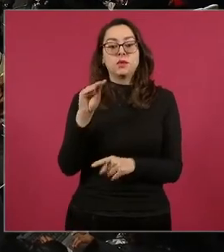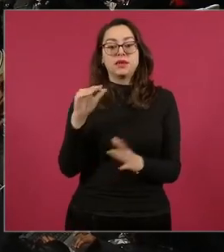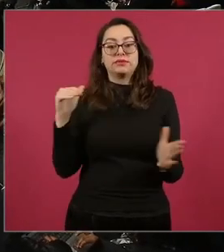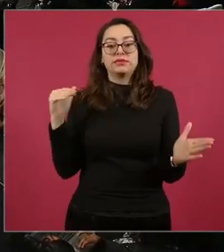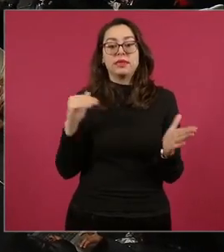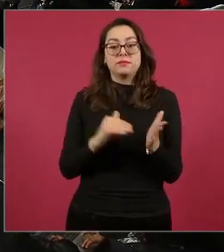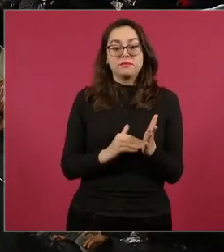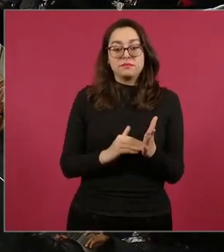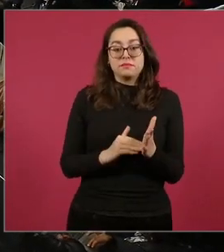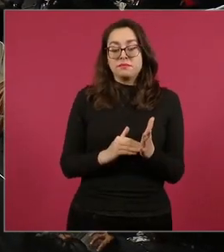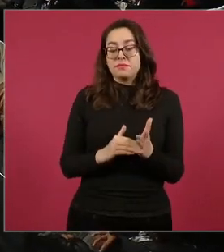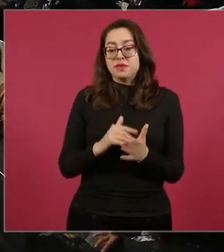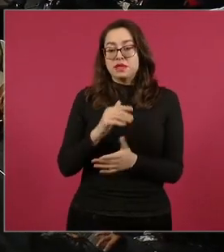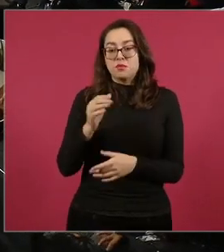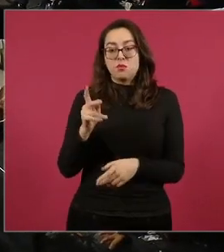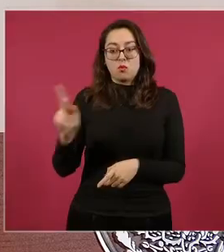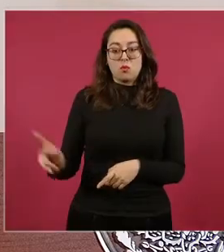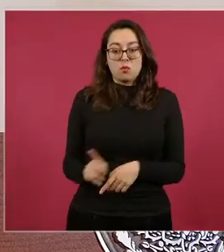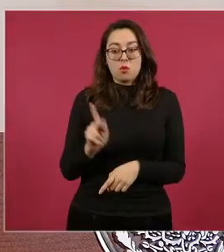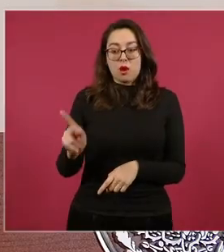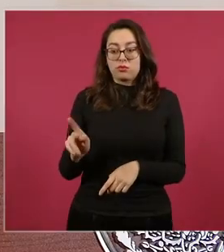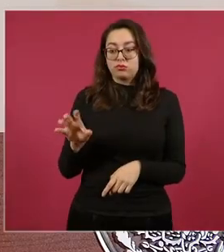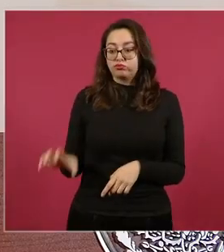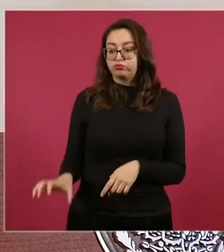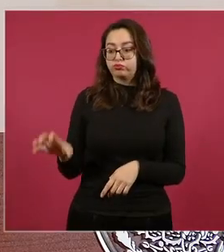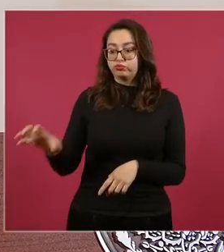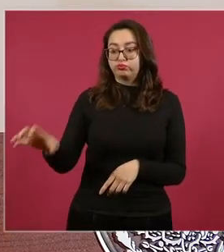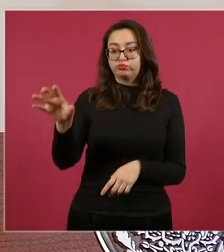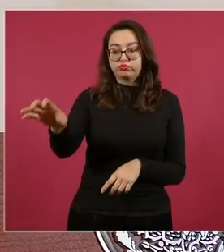localidades con internet gratuito.